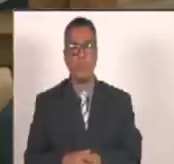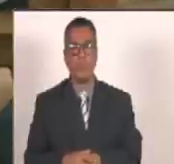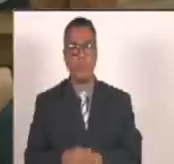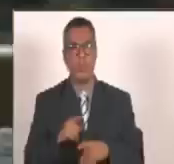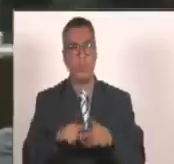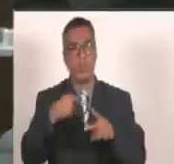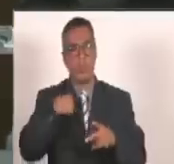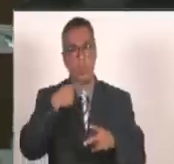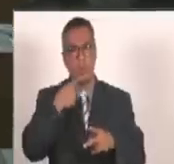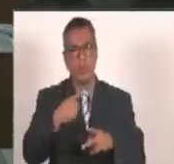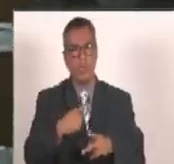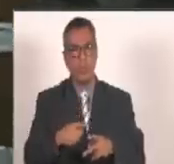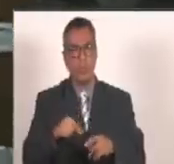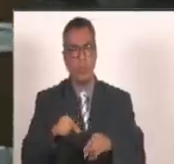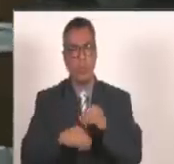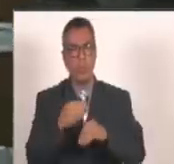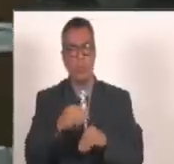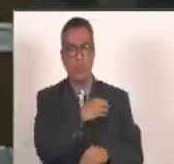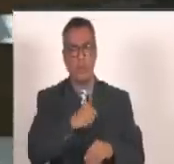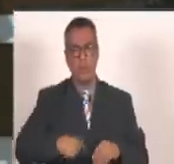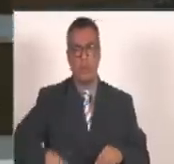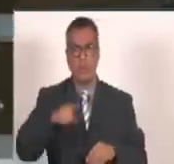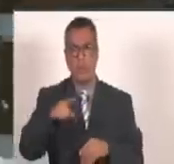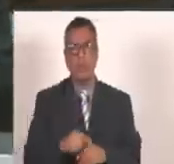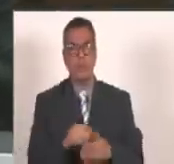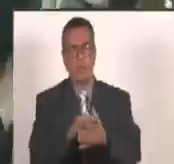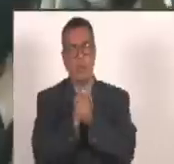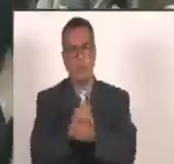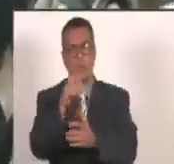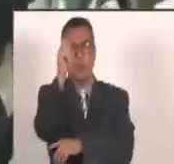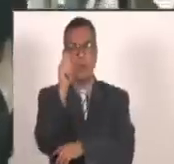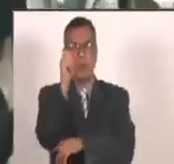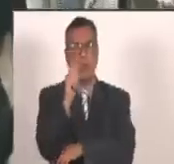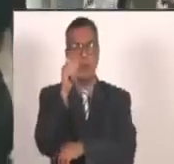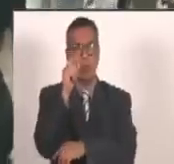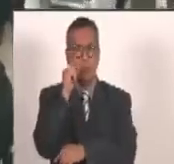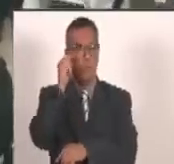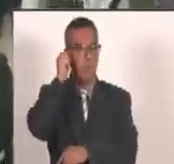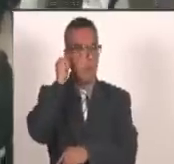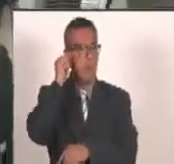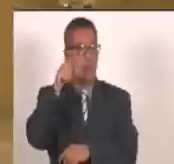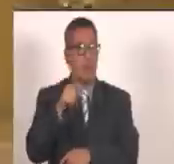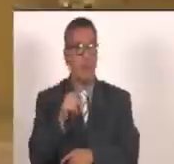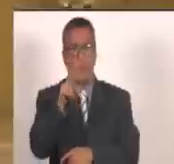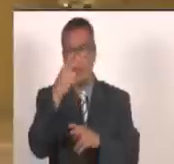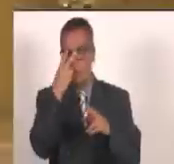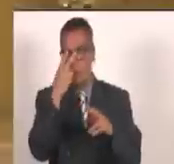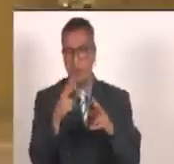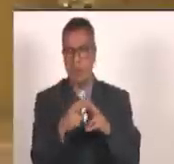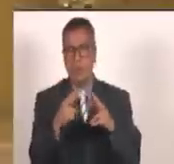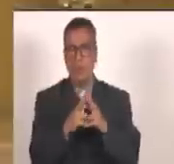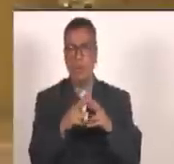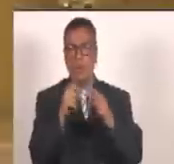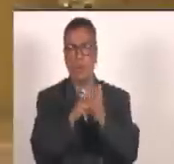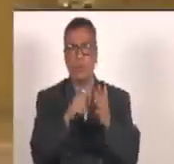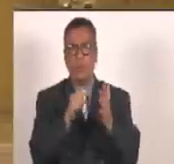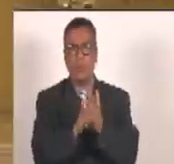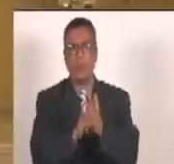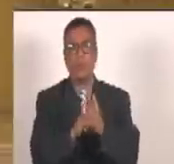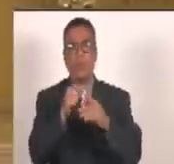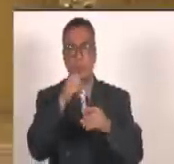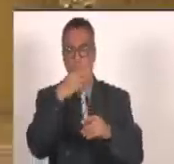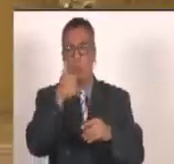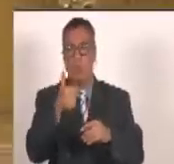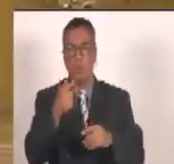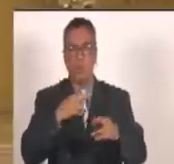Me atrevo a calificar, señor presidente, colegas diputados y diputadas, esta visita como un punto de